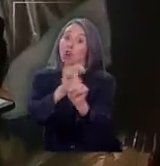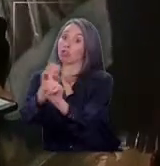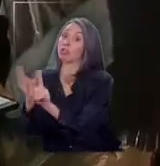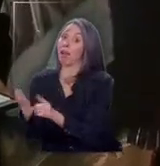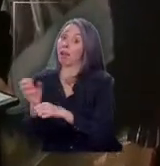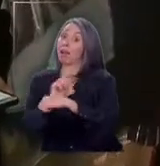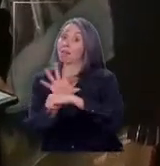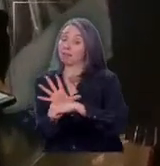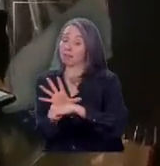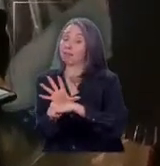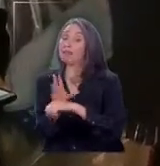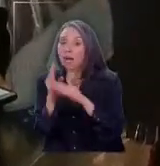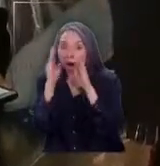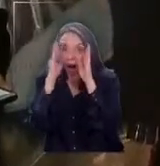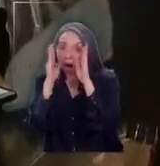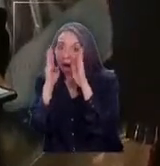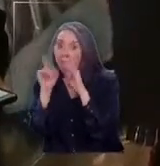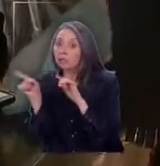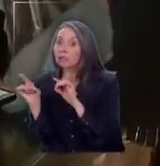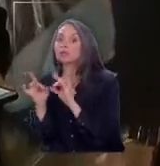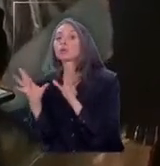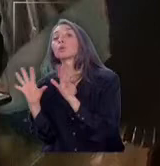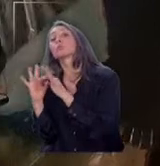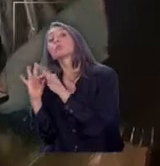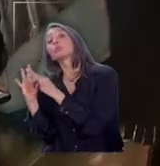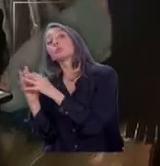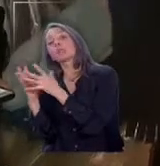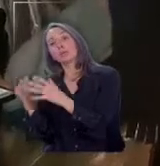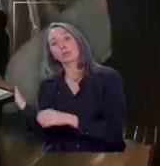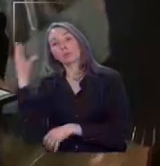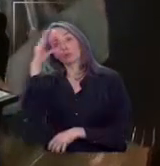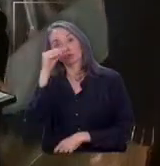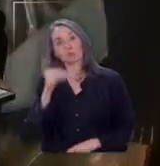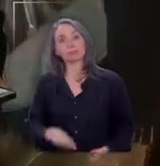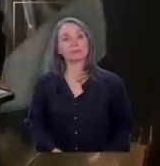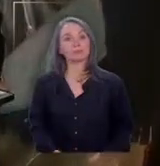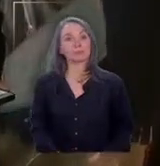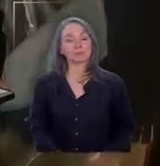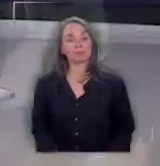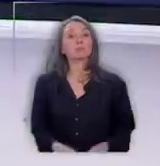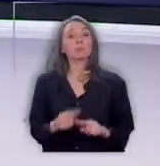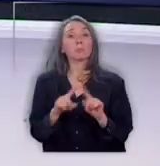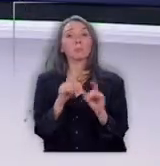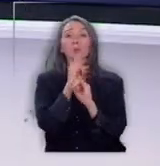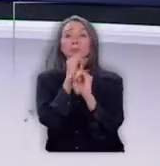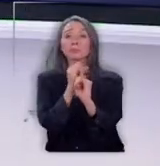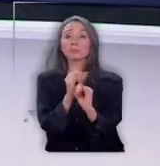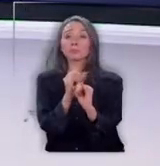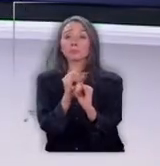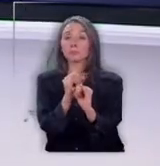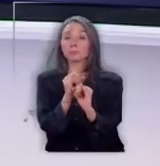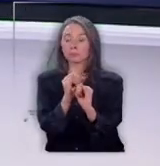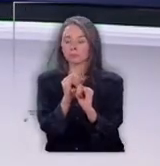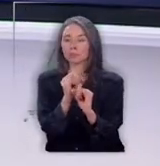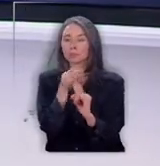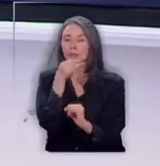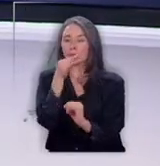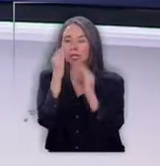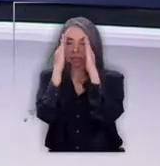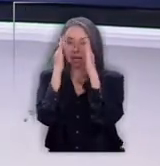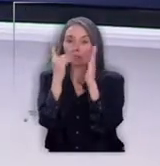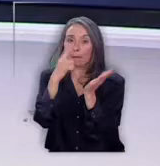vamos a estar atentos a aquellos adrina muchas gracias buenas noches vamos a otras informaciones eh atención con esto a